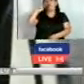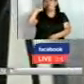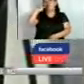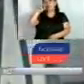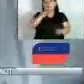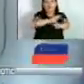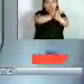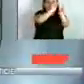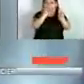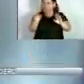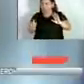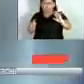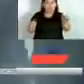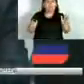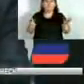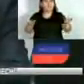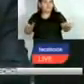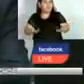Paz.